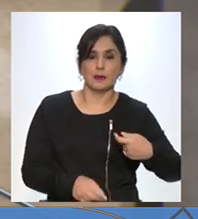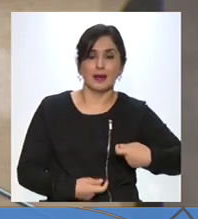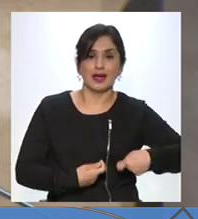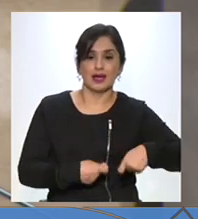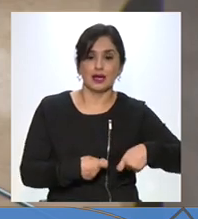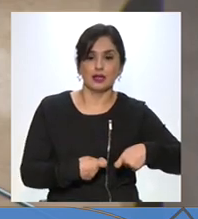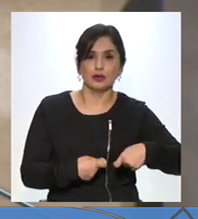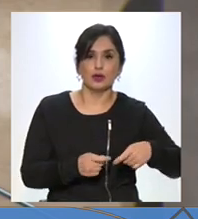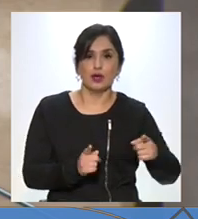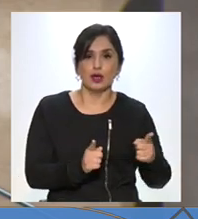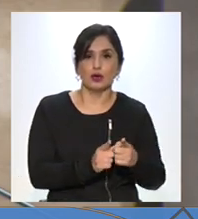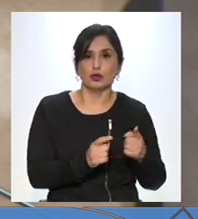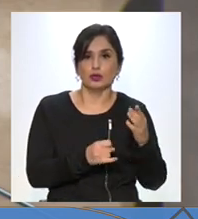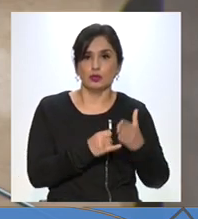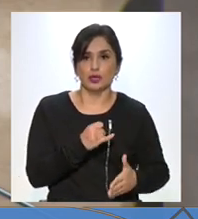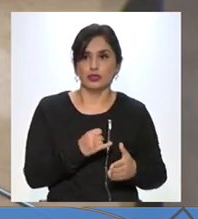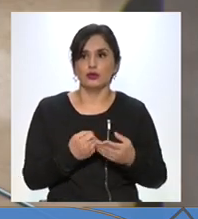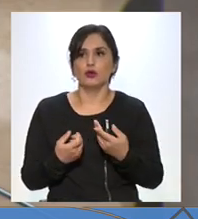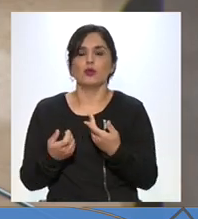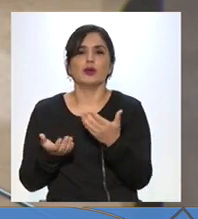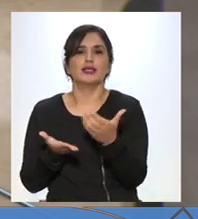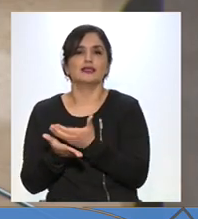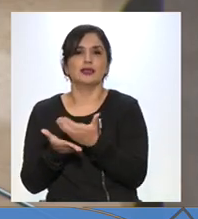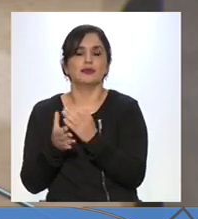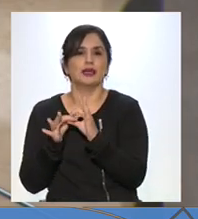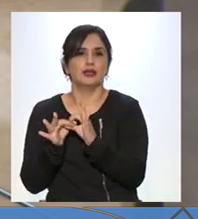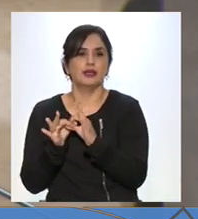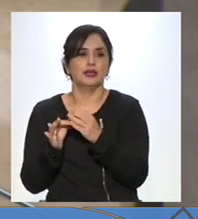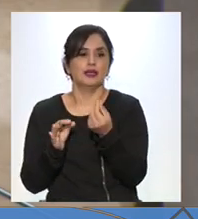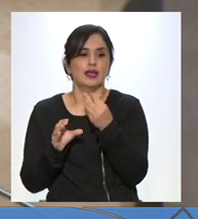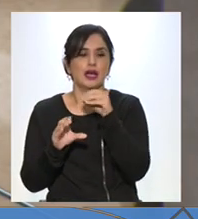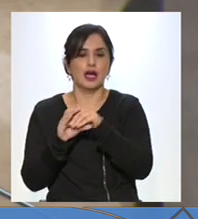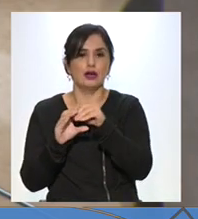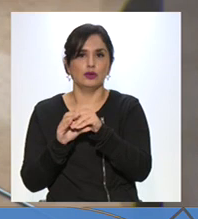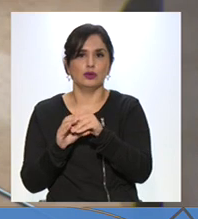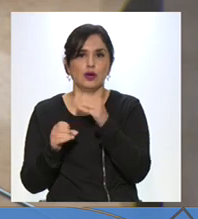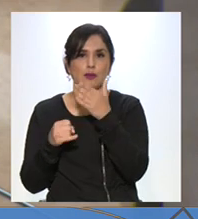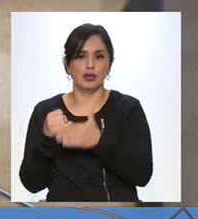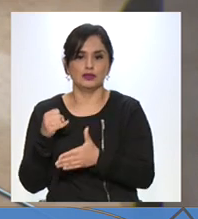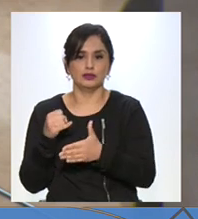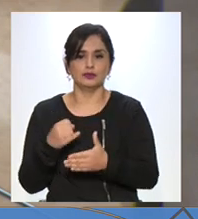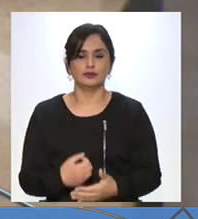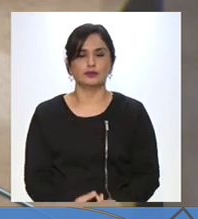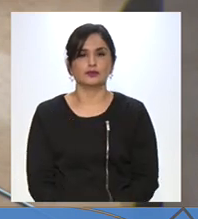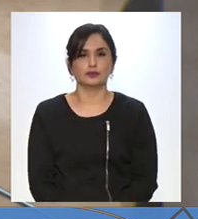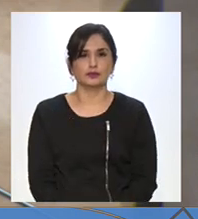plazo como hacer más rentable el ahorro a plazo.